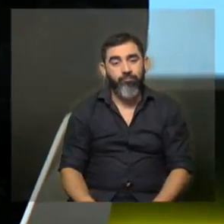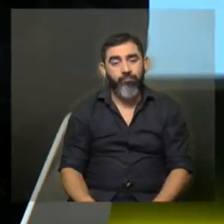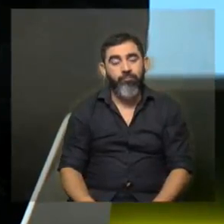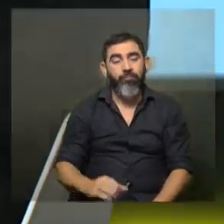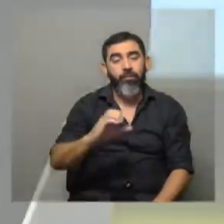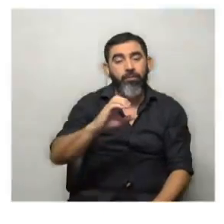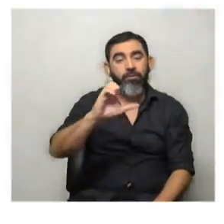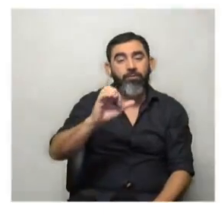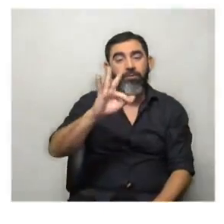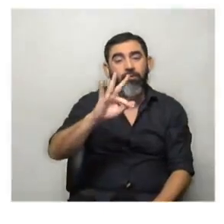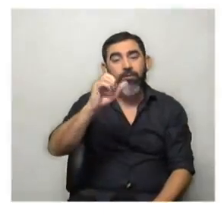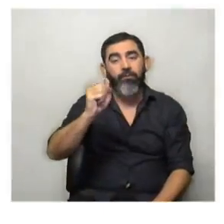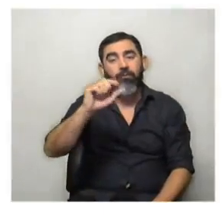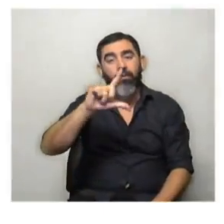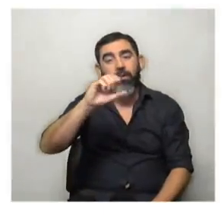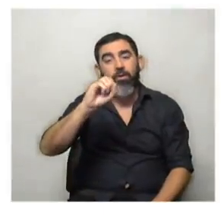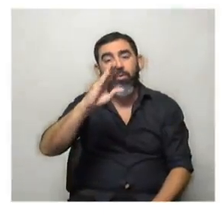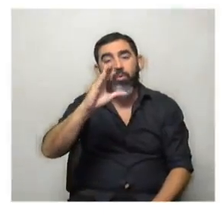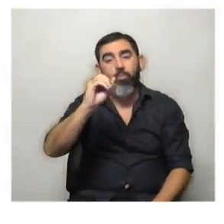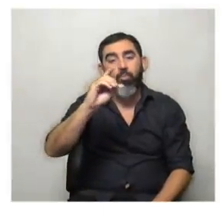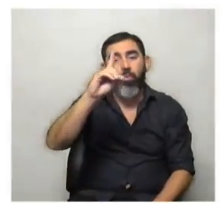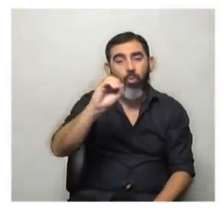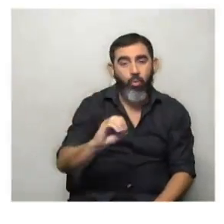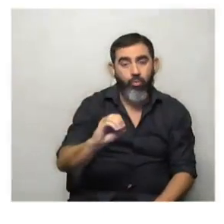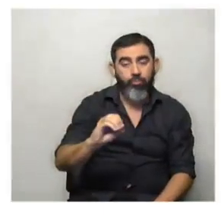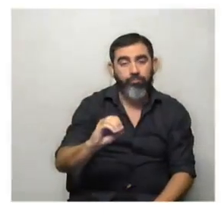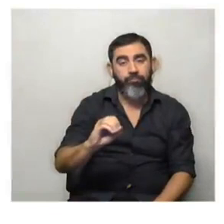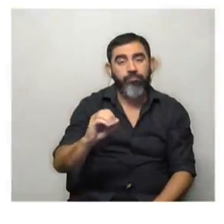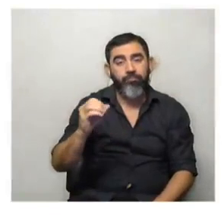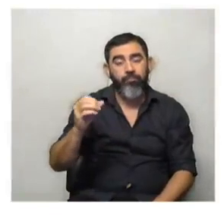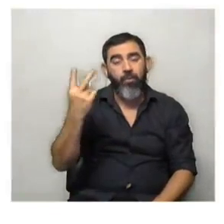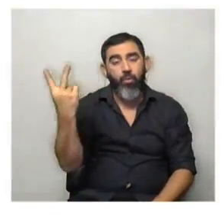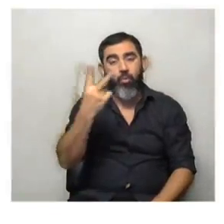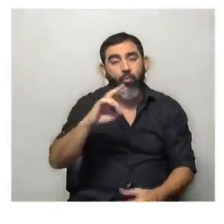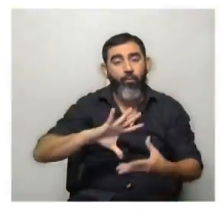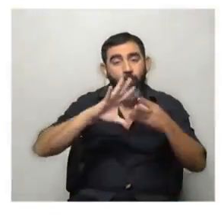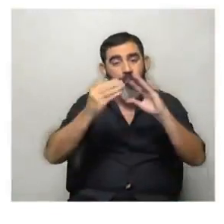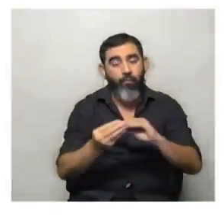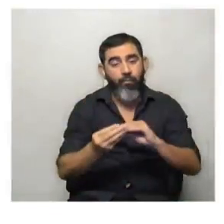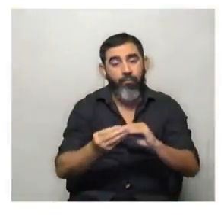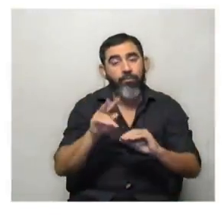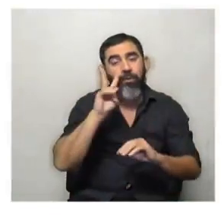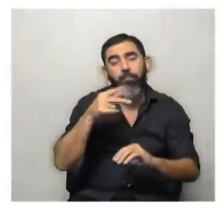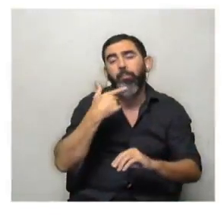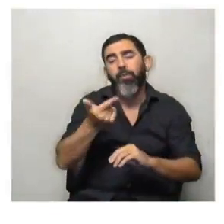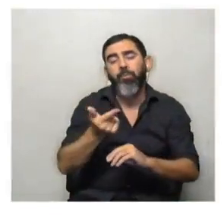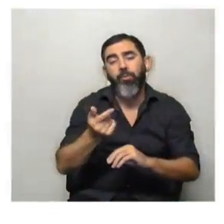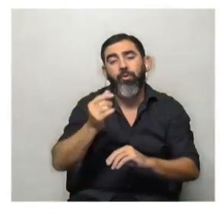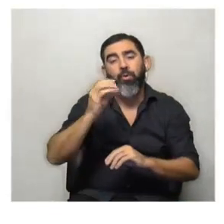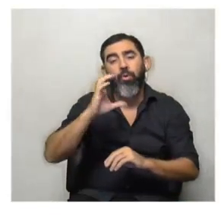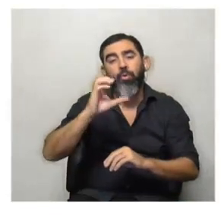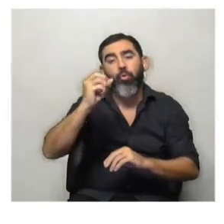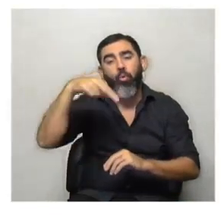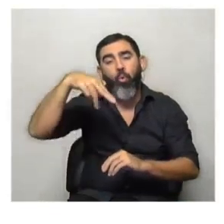cefalópodos que están representados tanto por los nautiloidea como los amonoidea. Allí estamos viendo, por ejemplo, un cono.